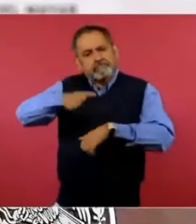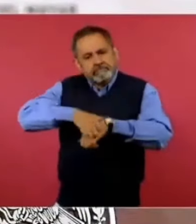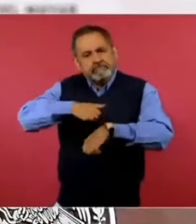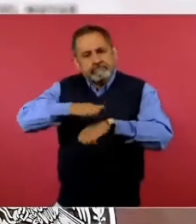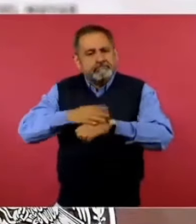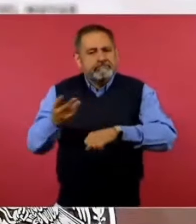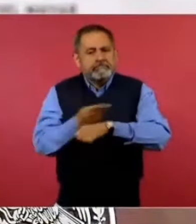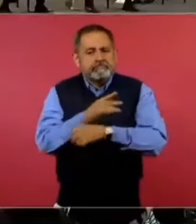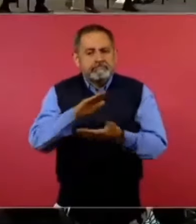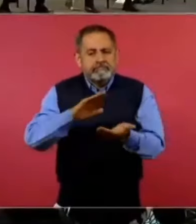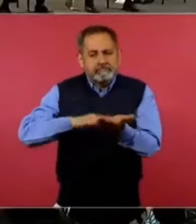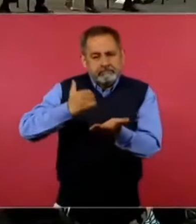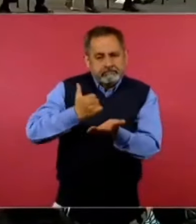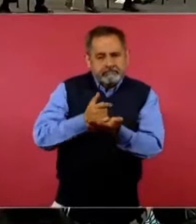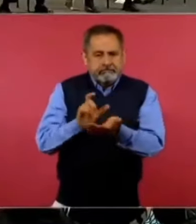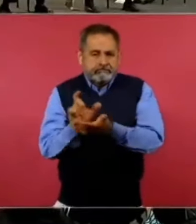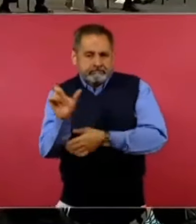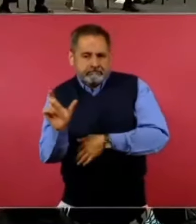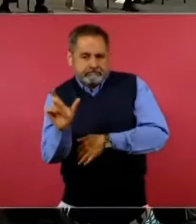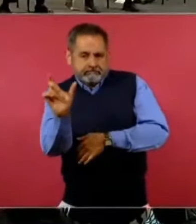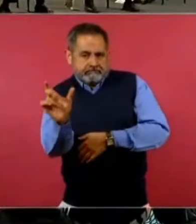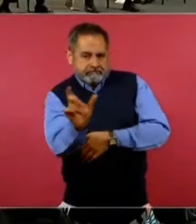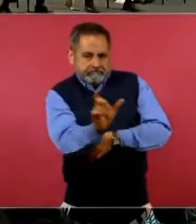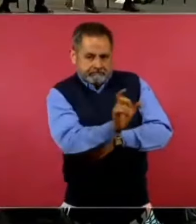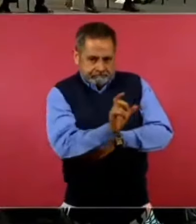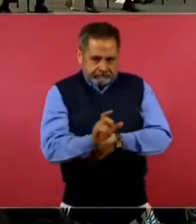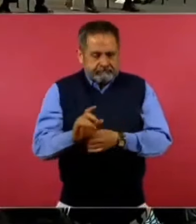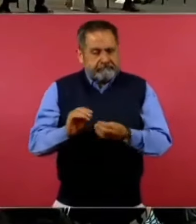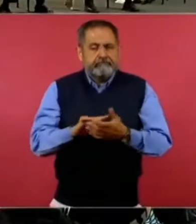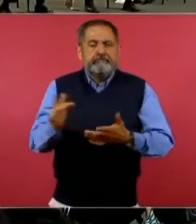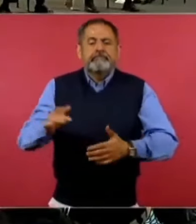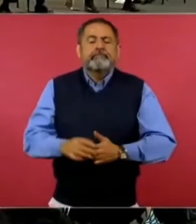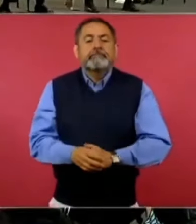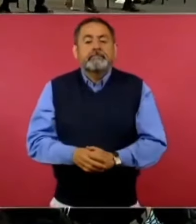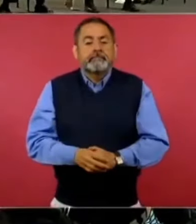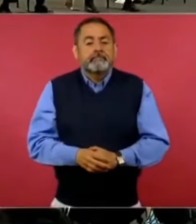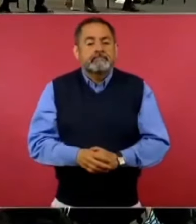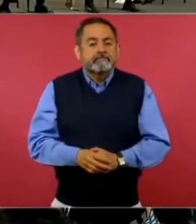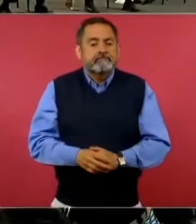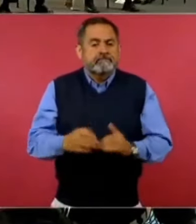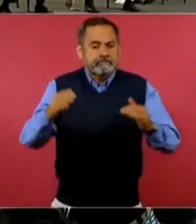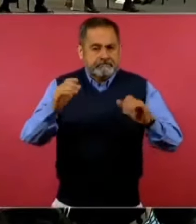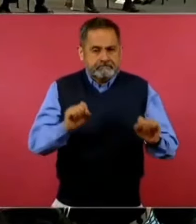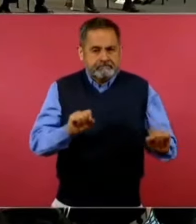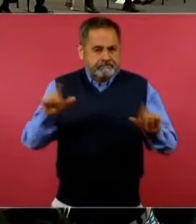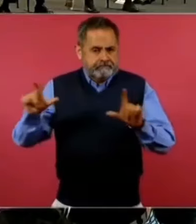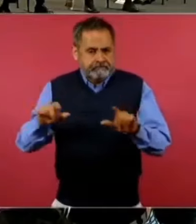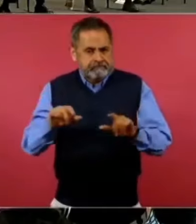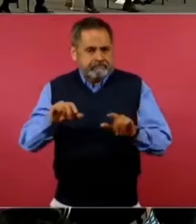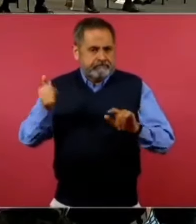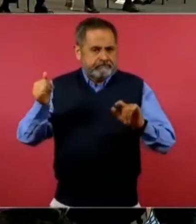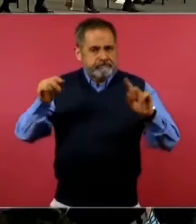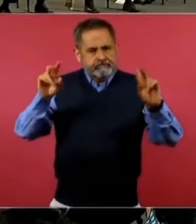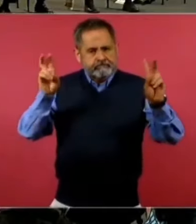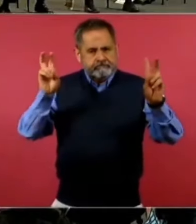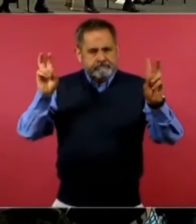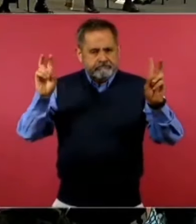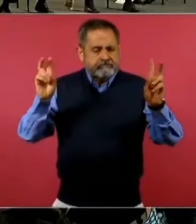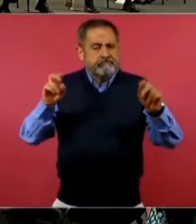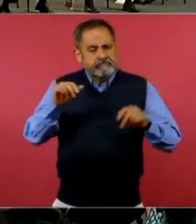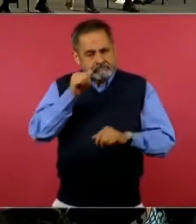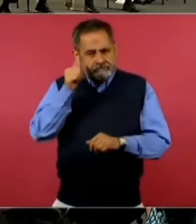credencialización muchísimas Muchísimas gracias eh podríamos pasar al siguiente al siguiente